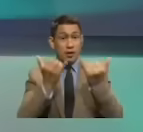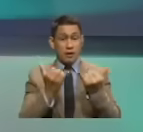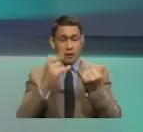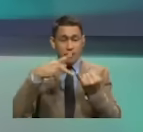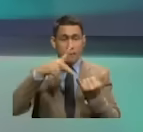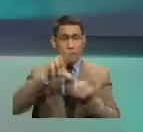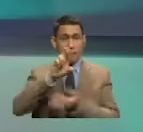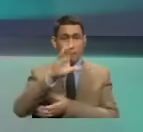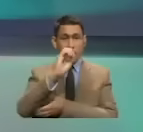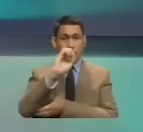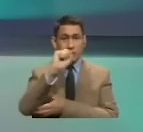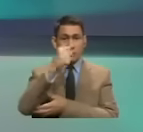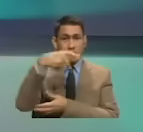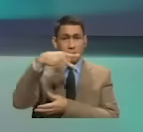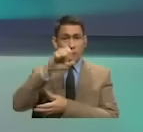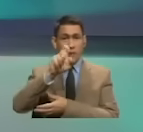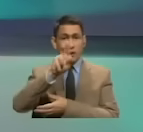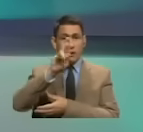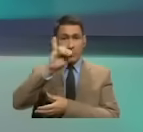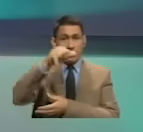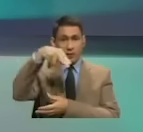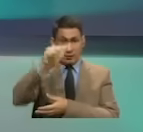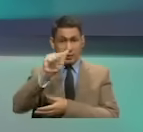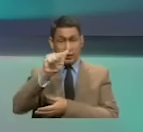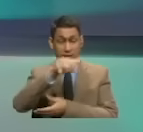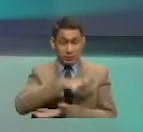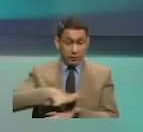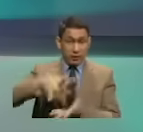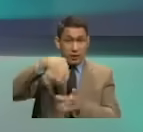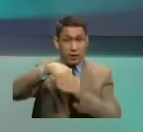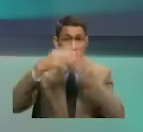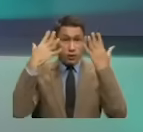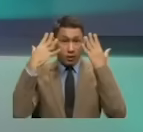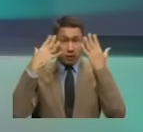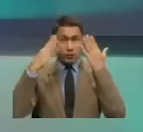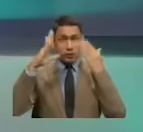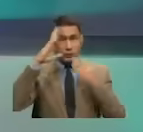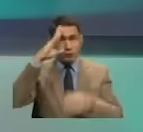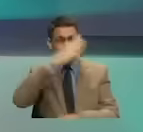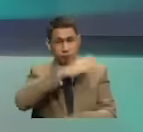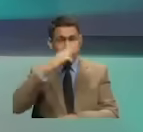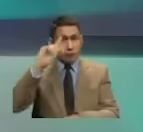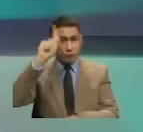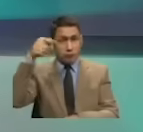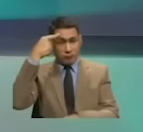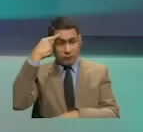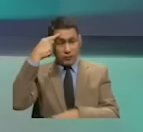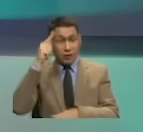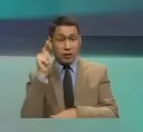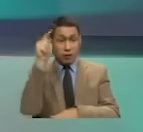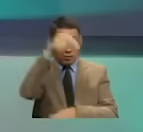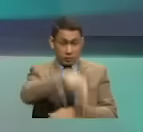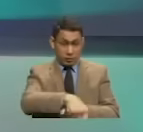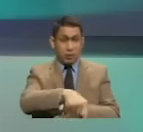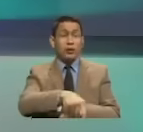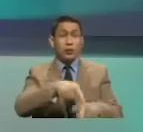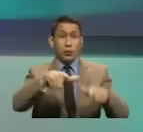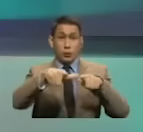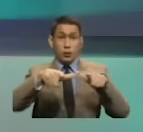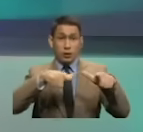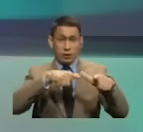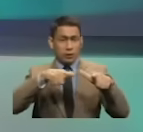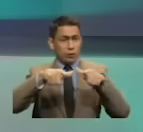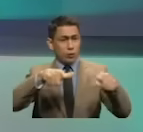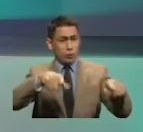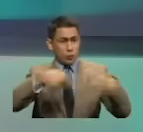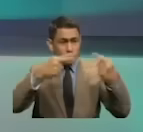Prosperina, donde el gobierno, las Fuerzas Armadas, le han declarado obviamente la guerra, la delincuencia, las bandas organizadas, pero